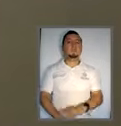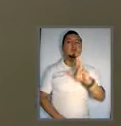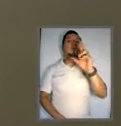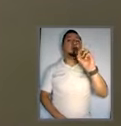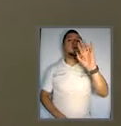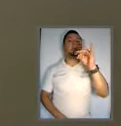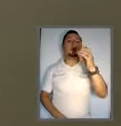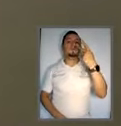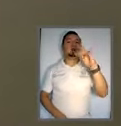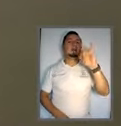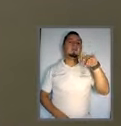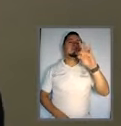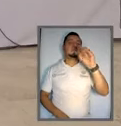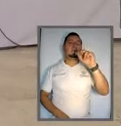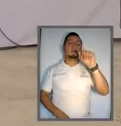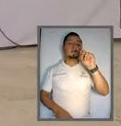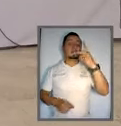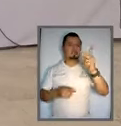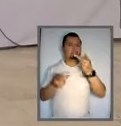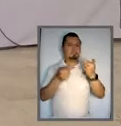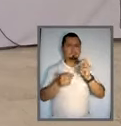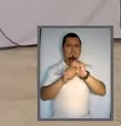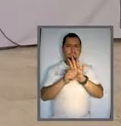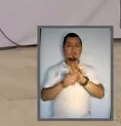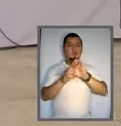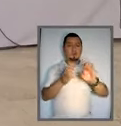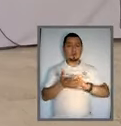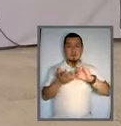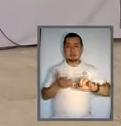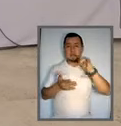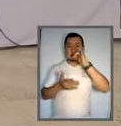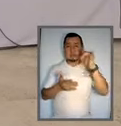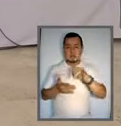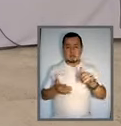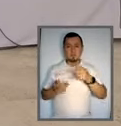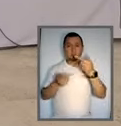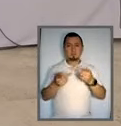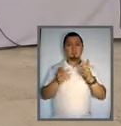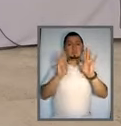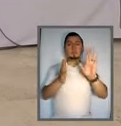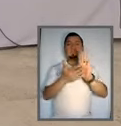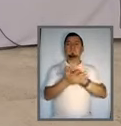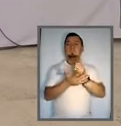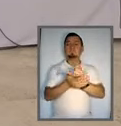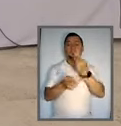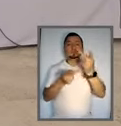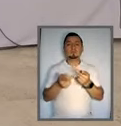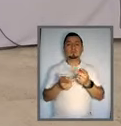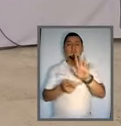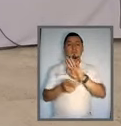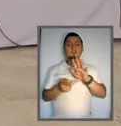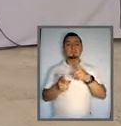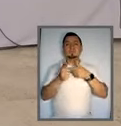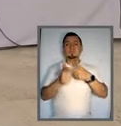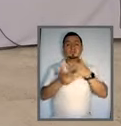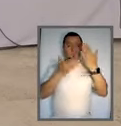Rodrigo Rivas, del Informador, debido a la pandemia en países como Italia, autoridades definieron dar por aprobado general a los